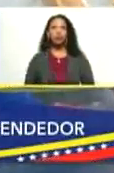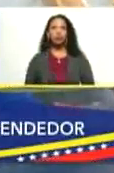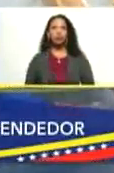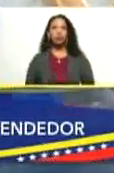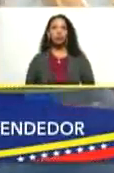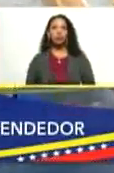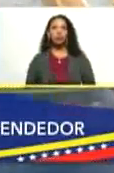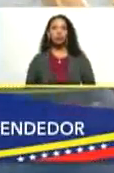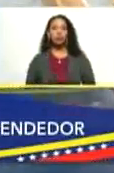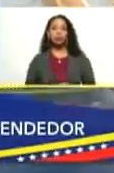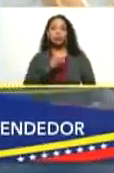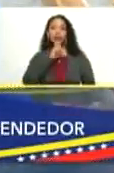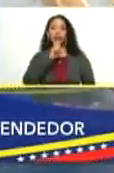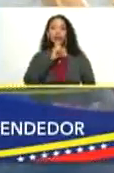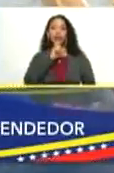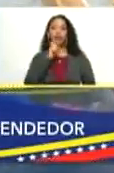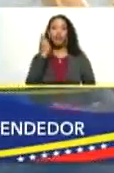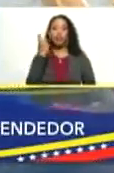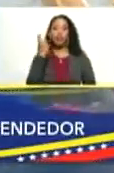Complejo, ¿verdad? Le falta es monumental.